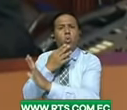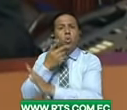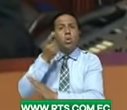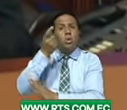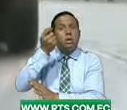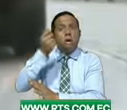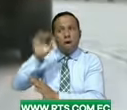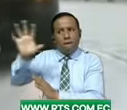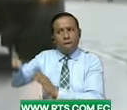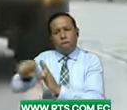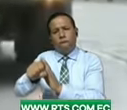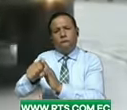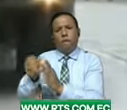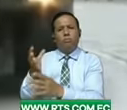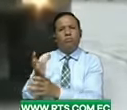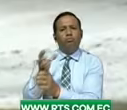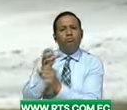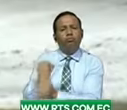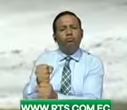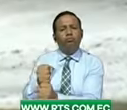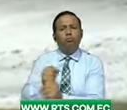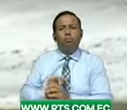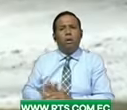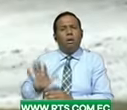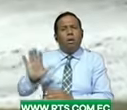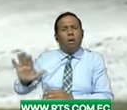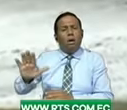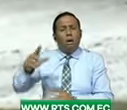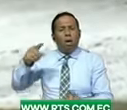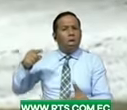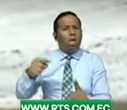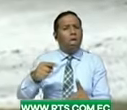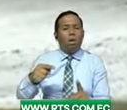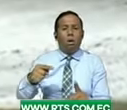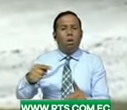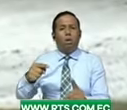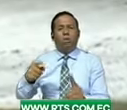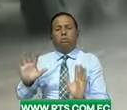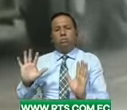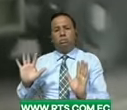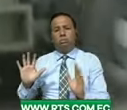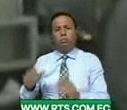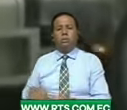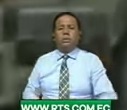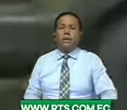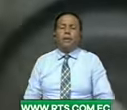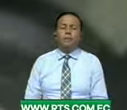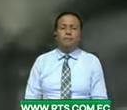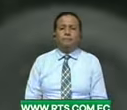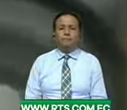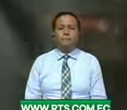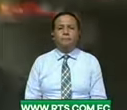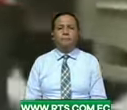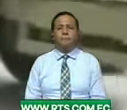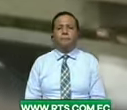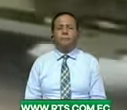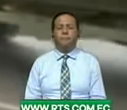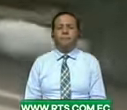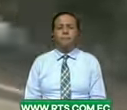Pero el temor es que los objetivos del Kremlin no se detengan en Ucrania. Informó Adriana